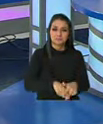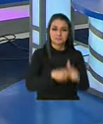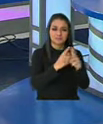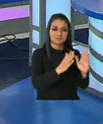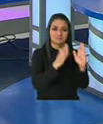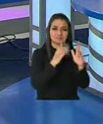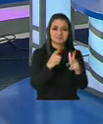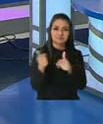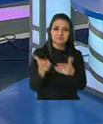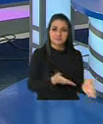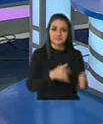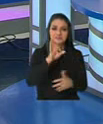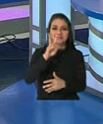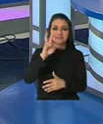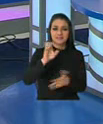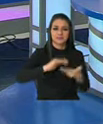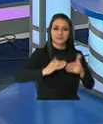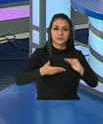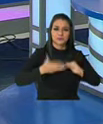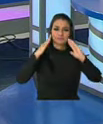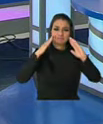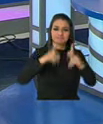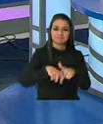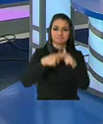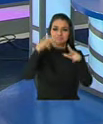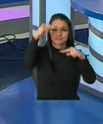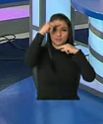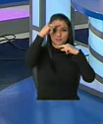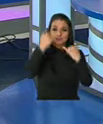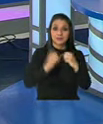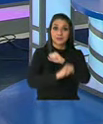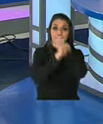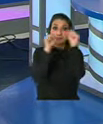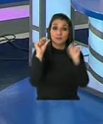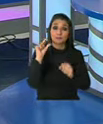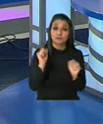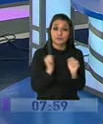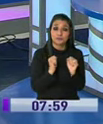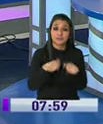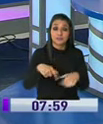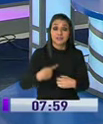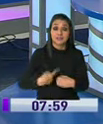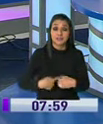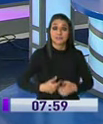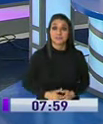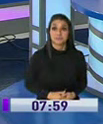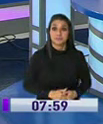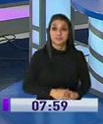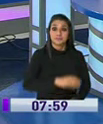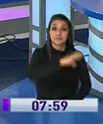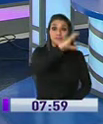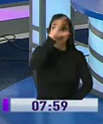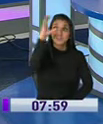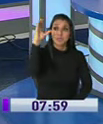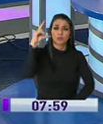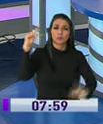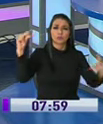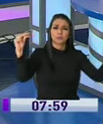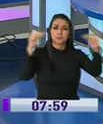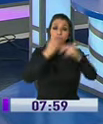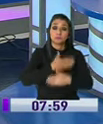en la comunidad. Empezamos las noticias en esta mañana, un poquito fría acá en la capital. El cielo bastante encapotado. Por favor, tome